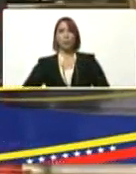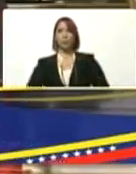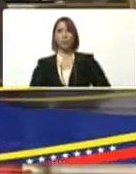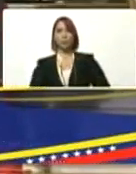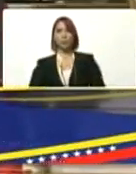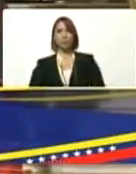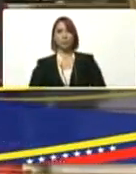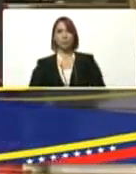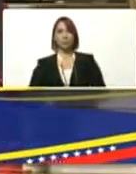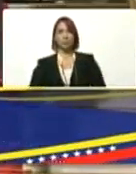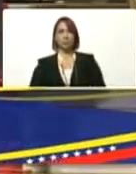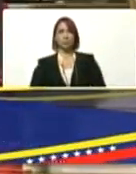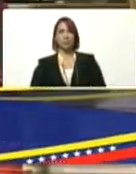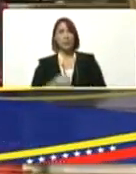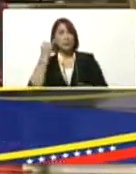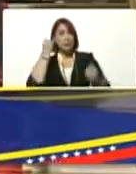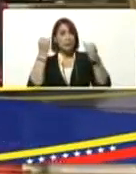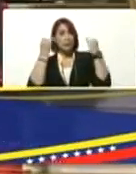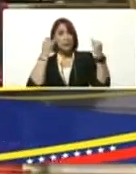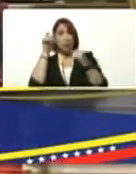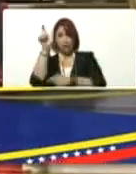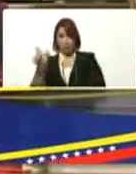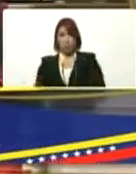Y fue una idea que